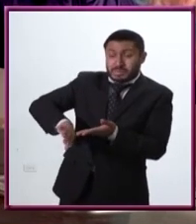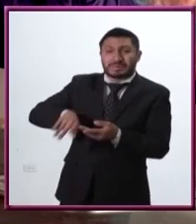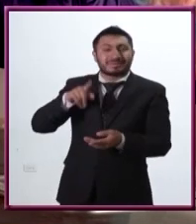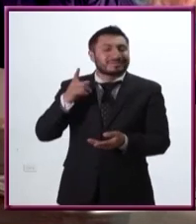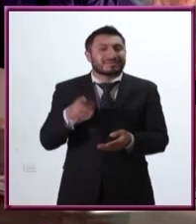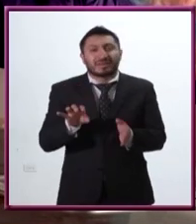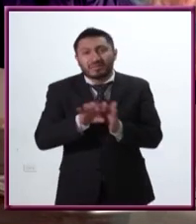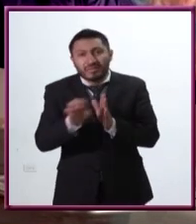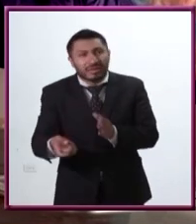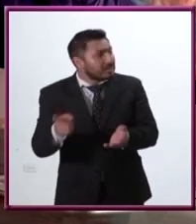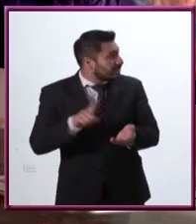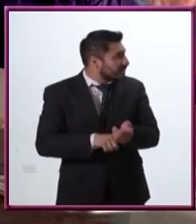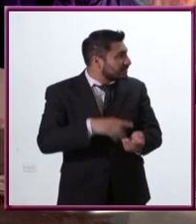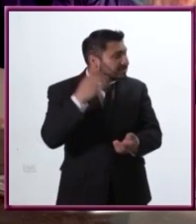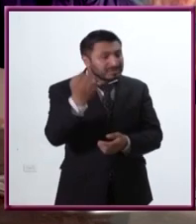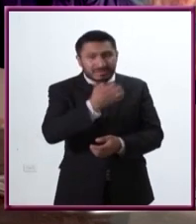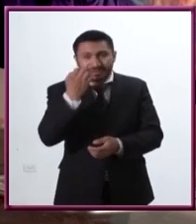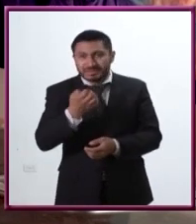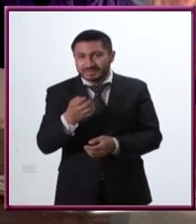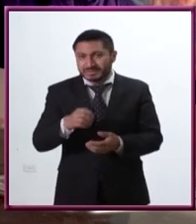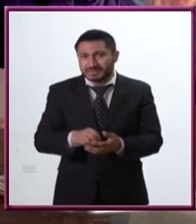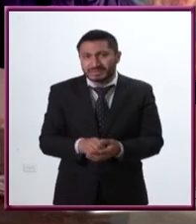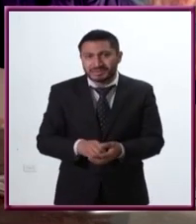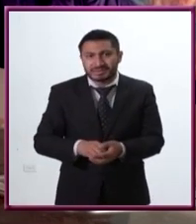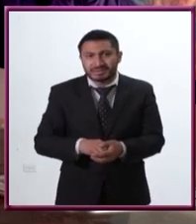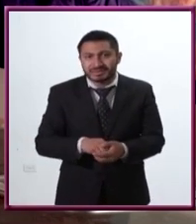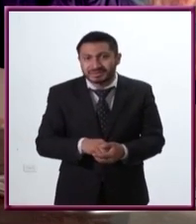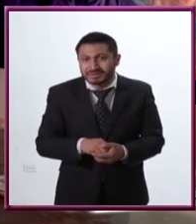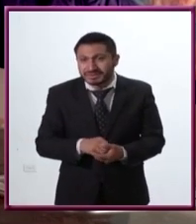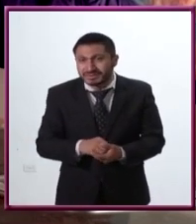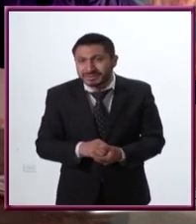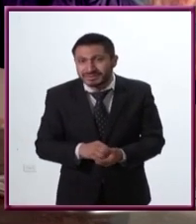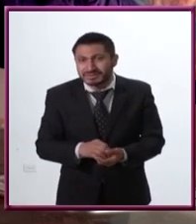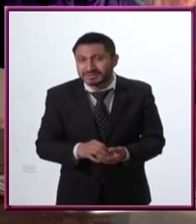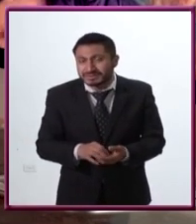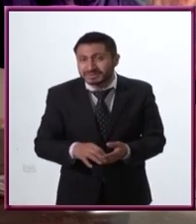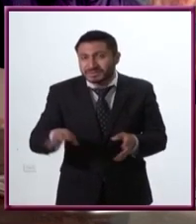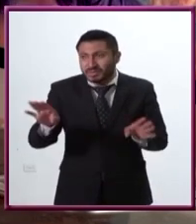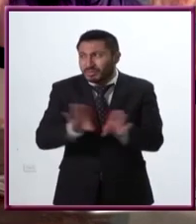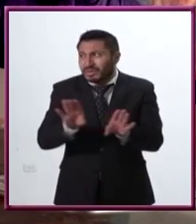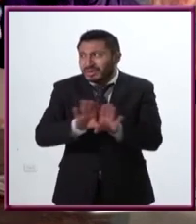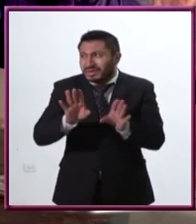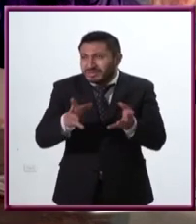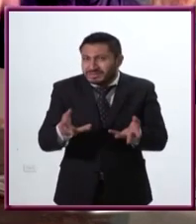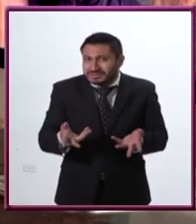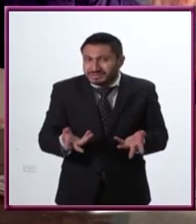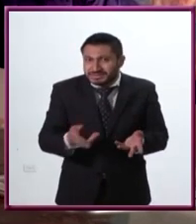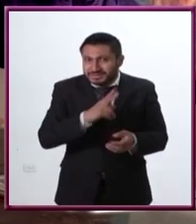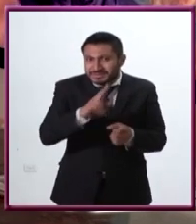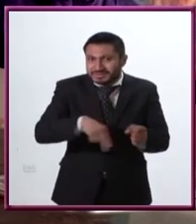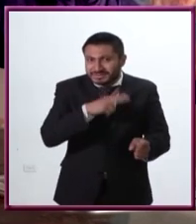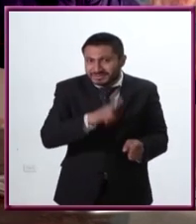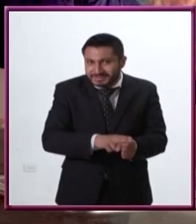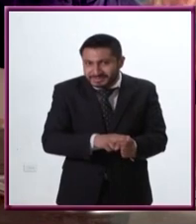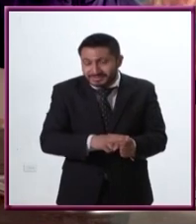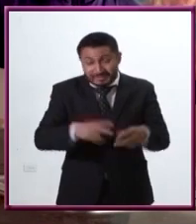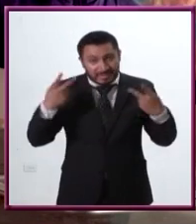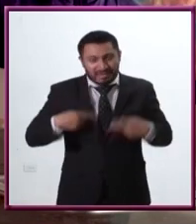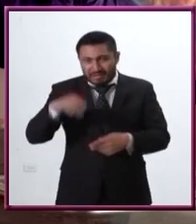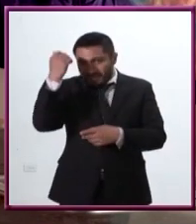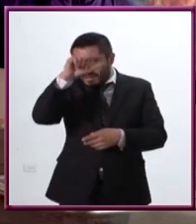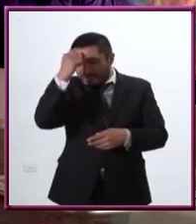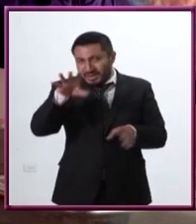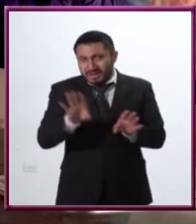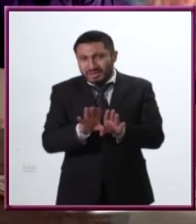En las escuelas, ya no te digo en el trabajo, ya no te digo en un contexto de normalidad, ¿no? ¿Cuántas personas con